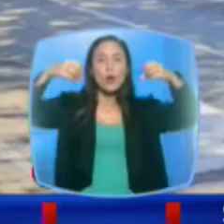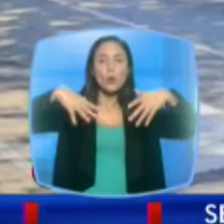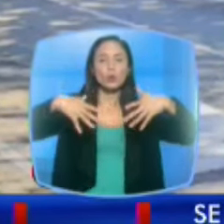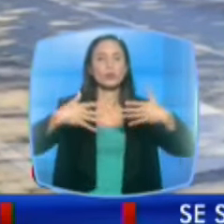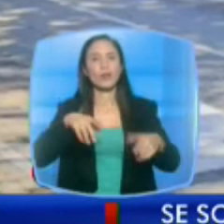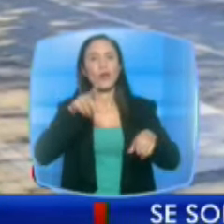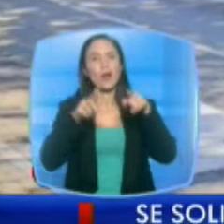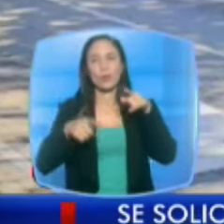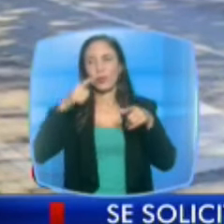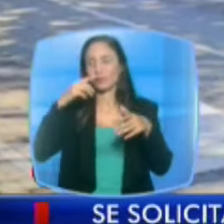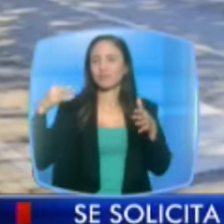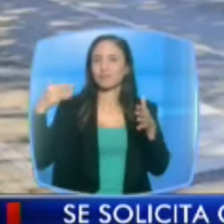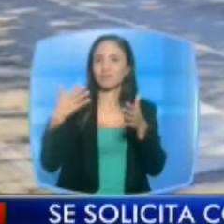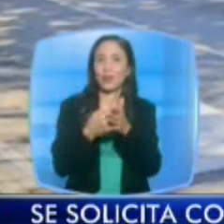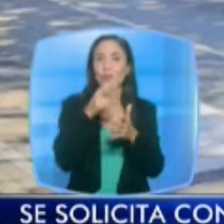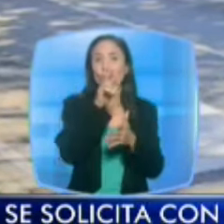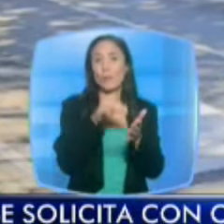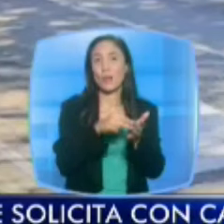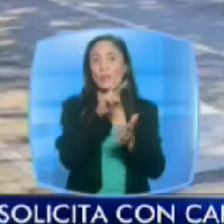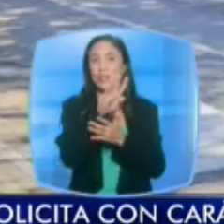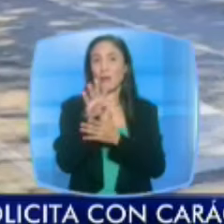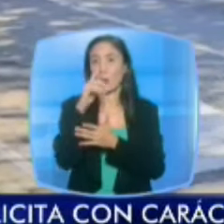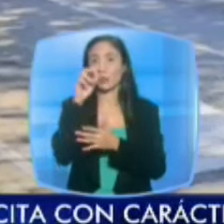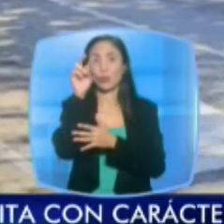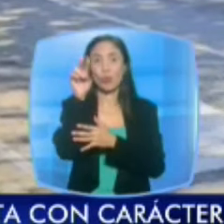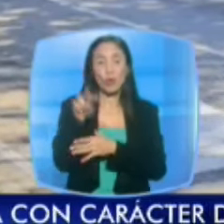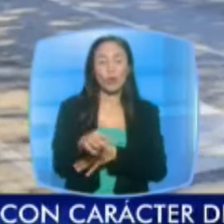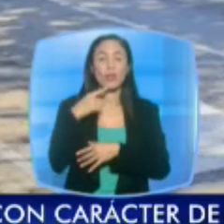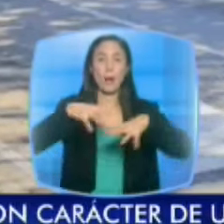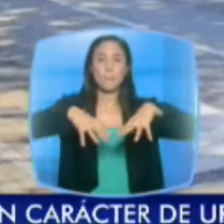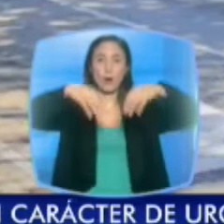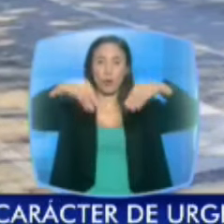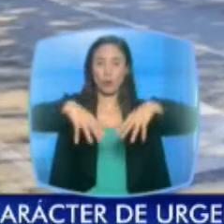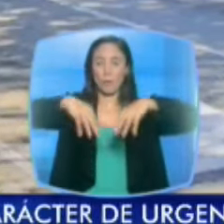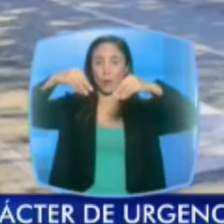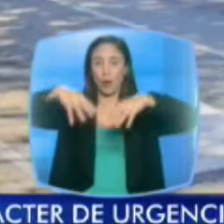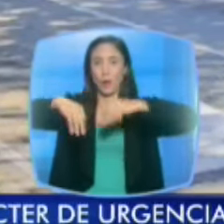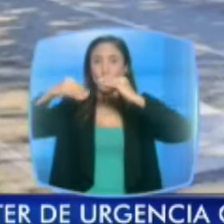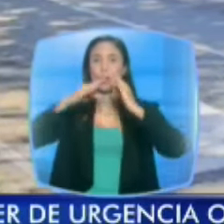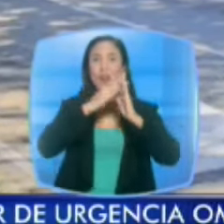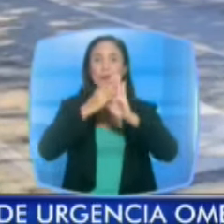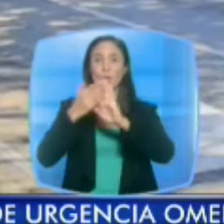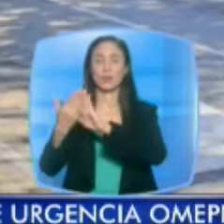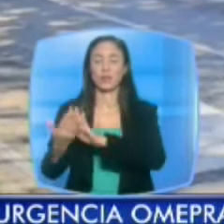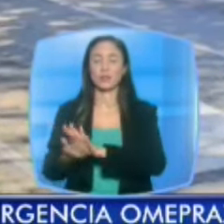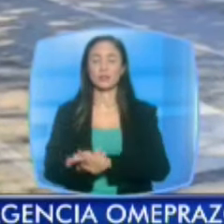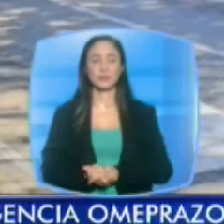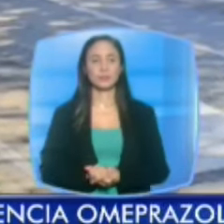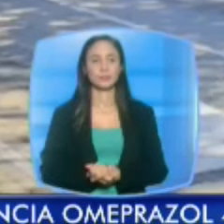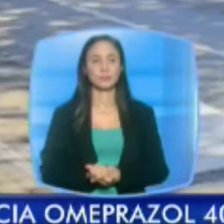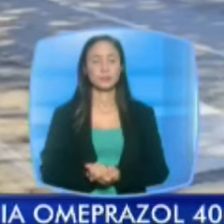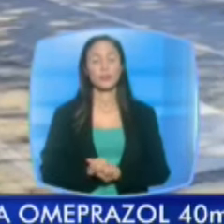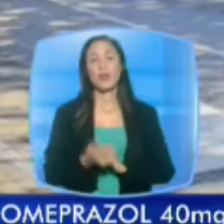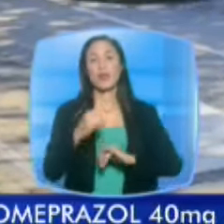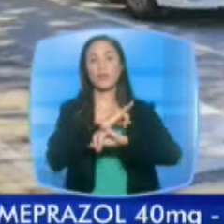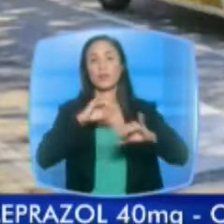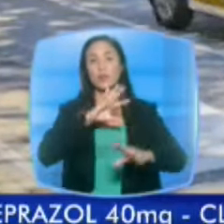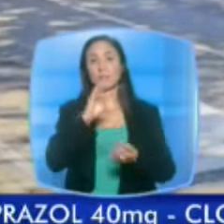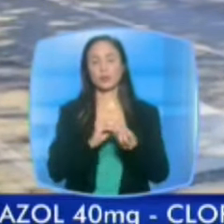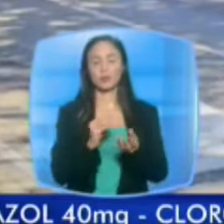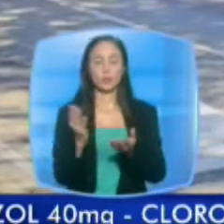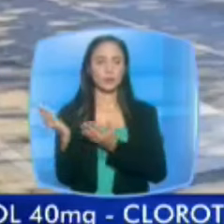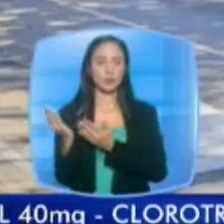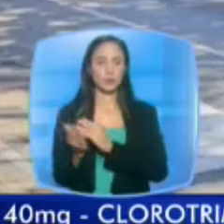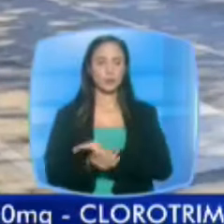debido a que durante este año 2024 continúan los apagones eléctricos que afectan su calidad de vida. Desde el estado Mérida,